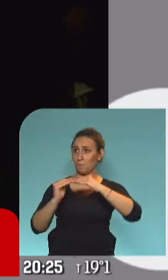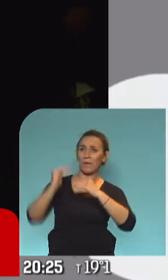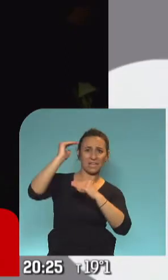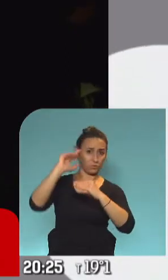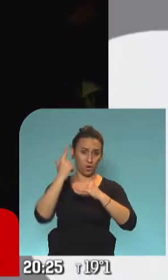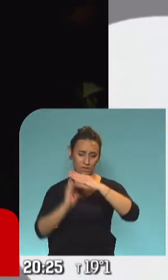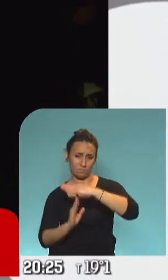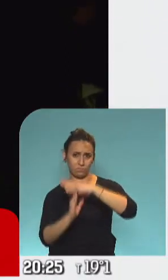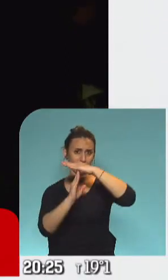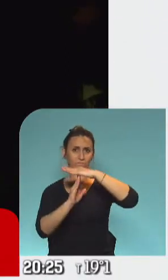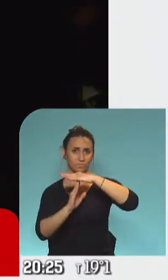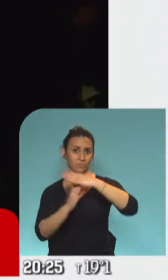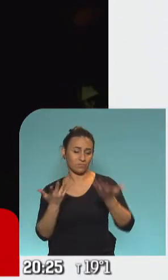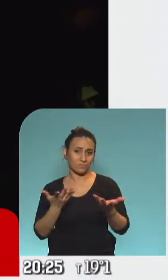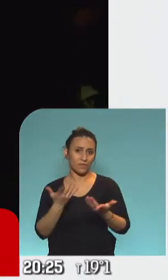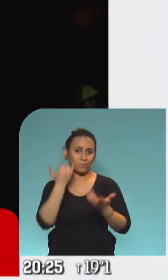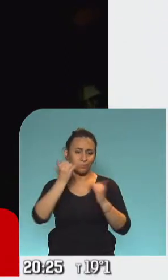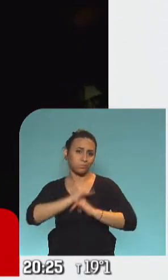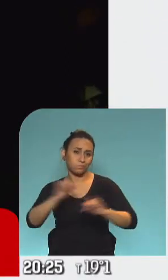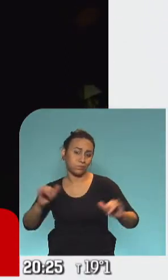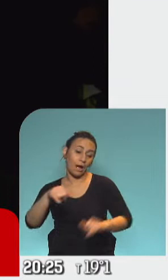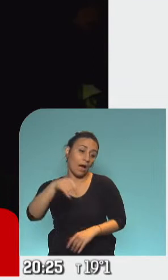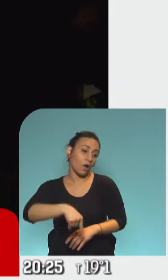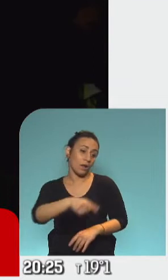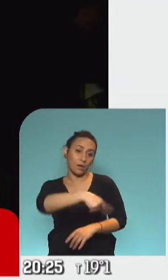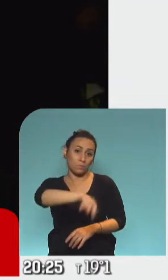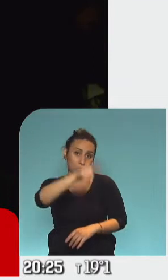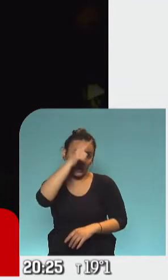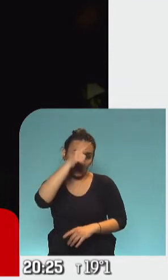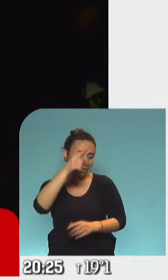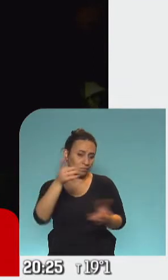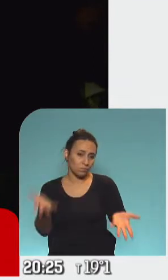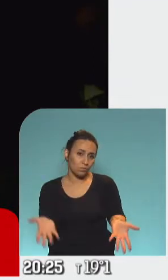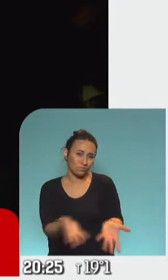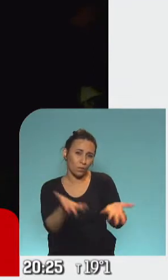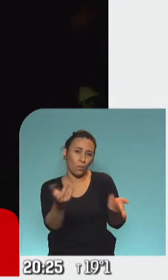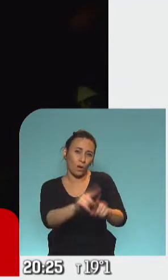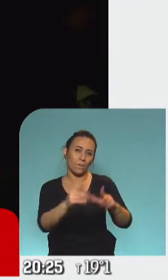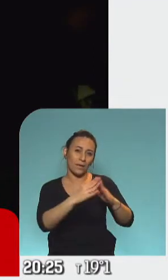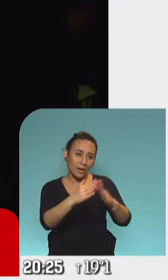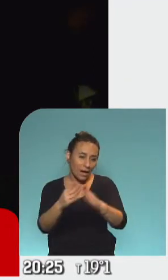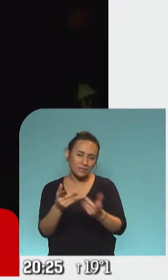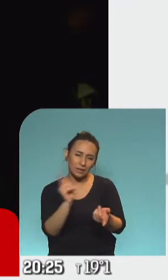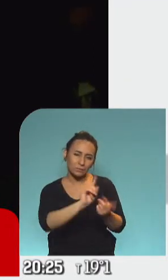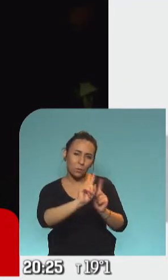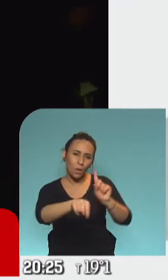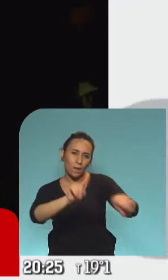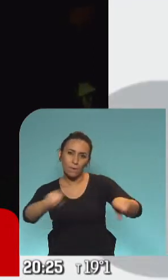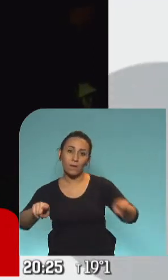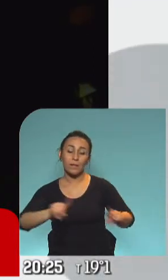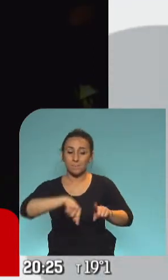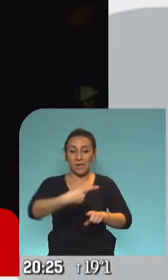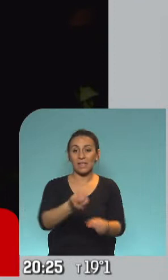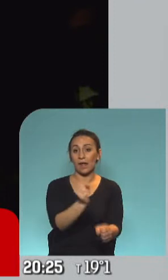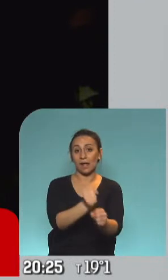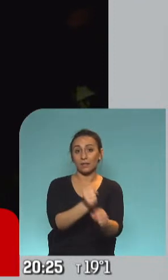instante estén volviendo a sus casas, mañana empiecen a trabajar, y seguramente mañana por la mañana o por el mediodía, cuando el gobernador haga